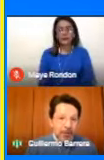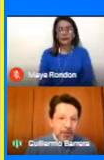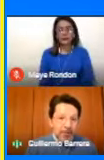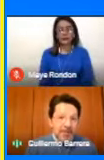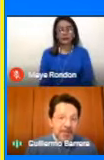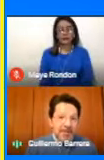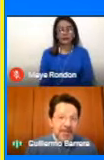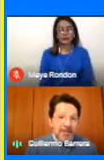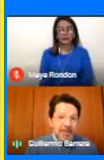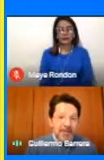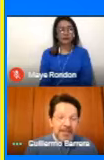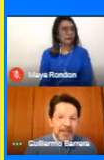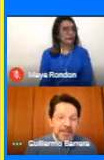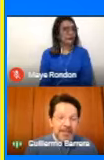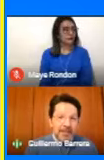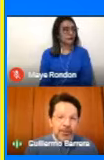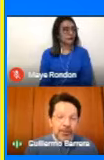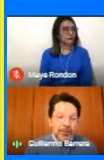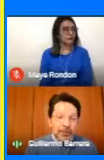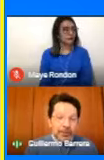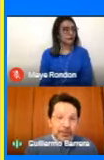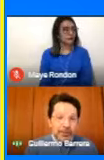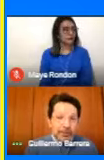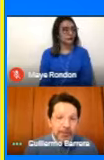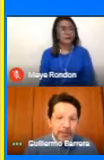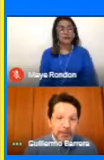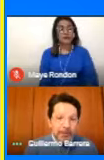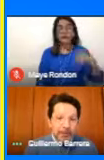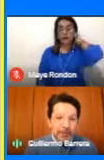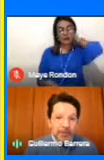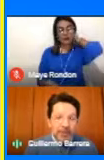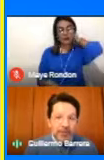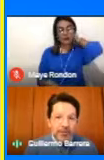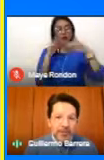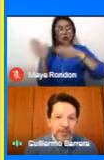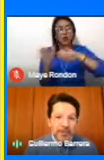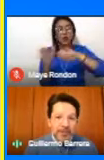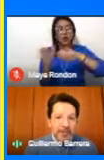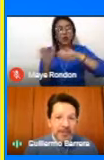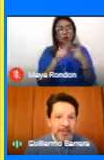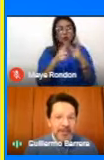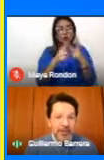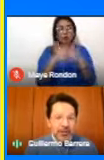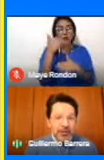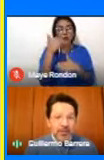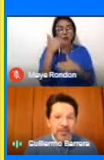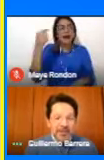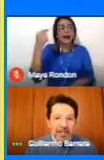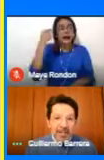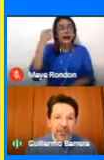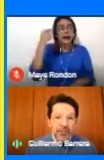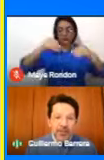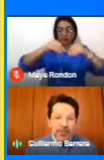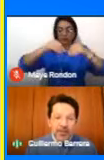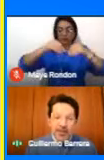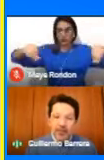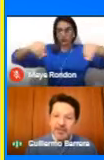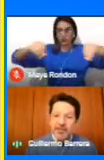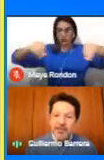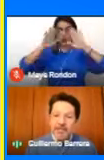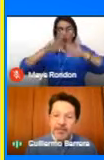Lo otro que empieza a pasar es que si no partimos de la noción de que el territorio es un